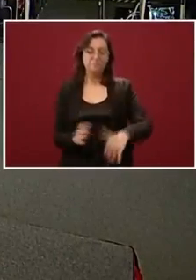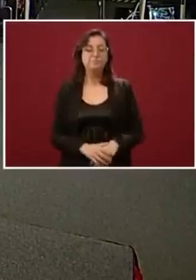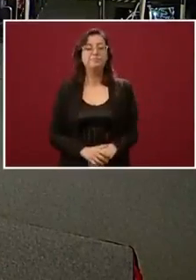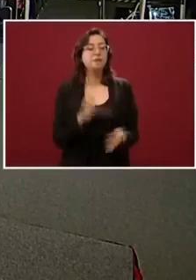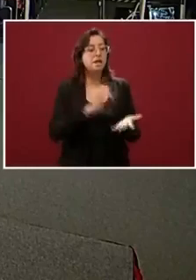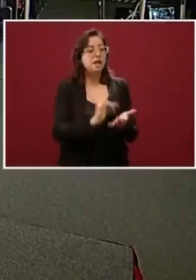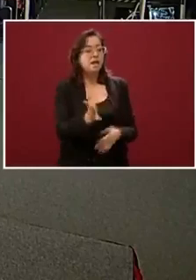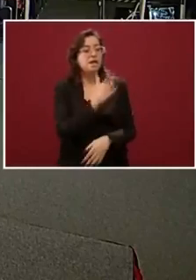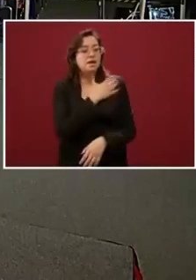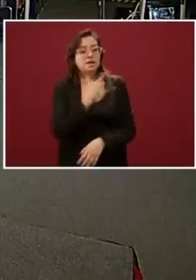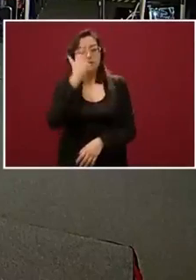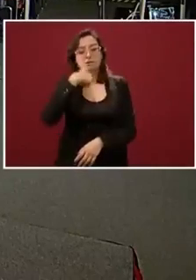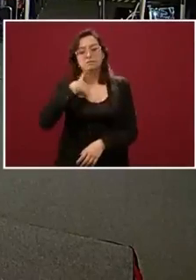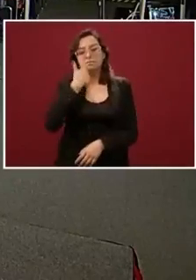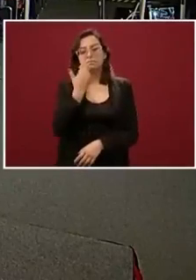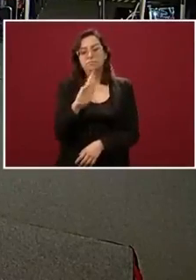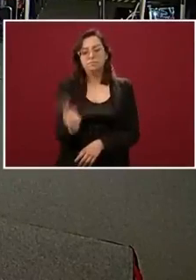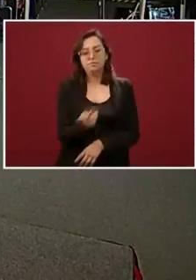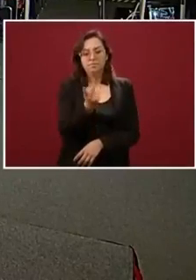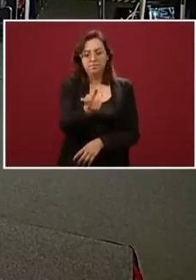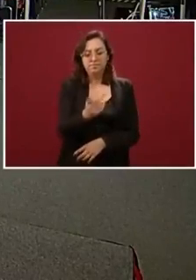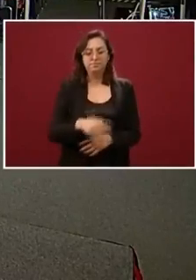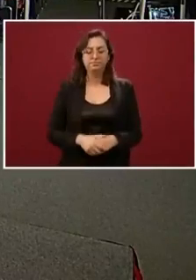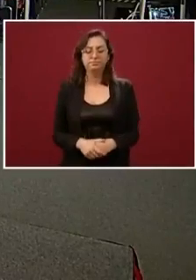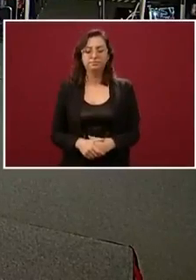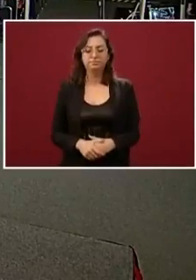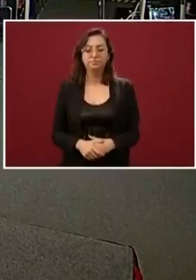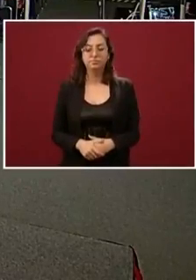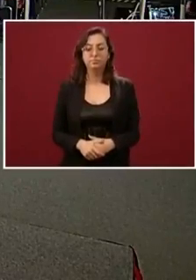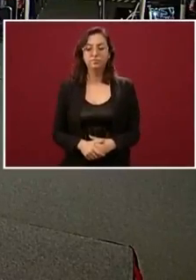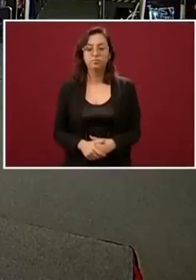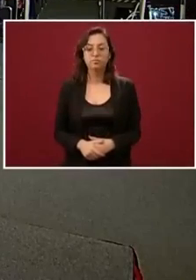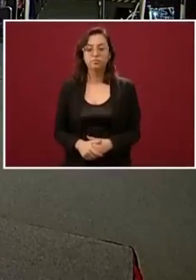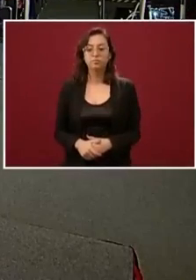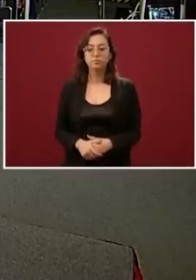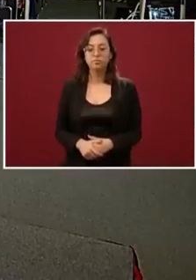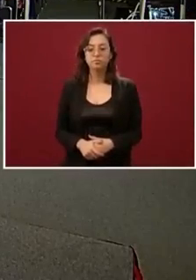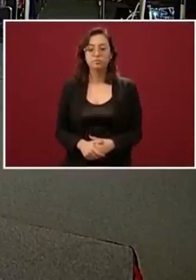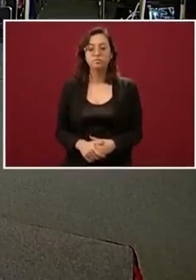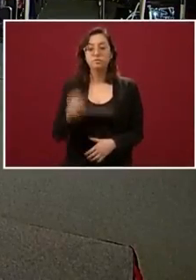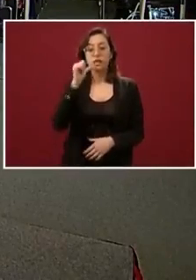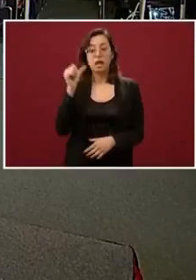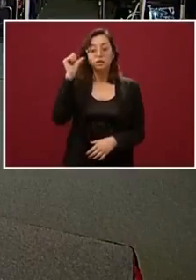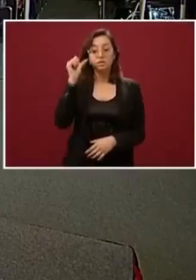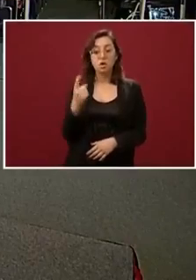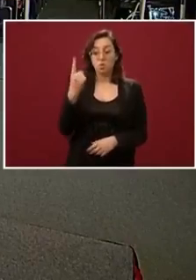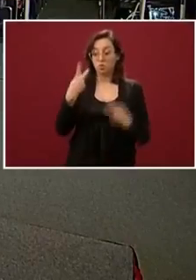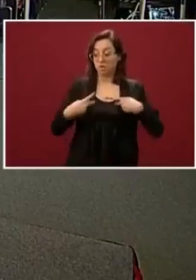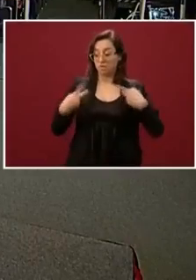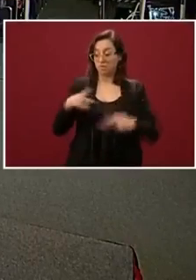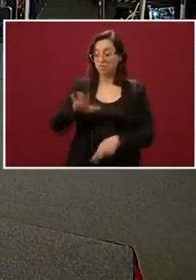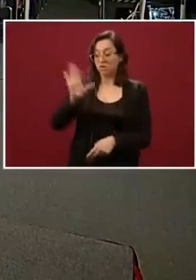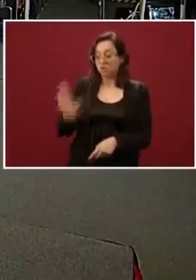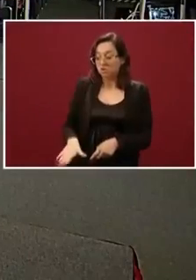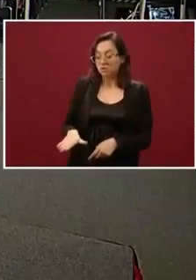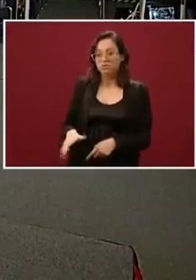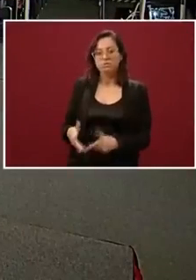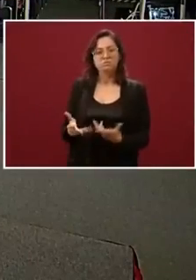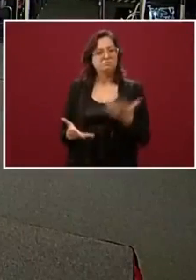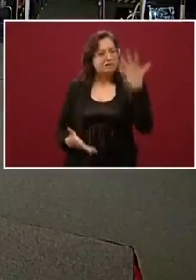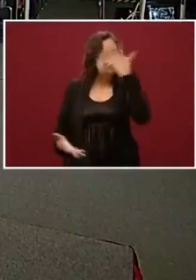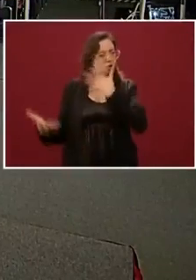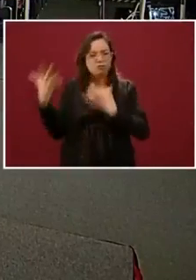noches. Yo le quiero preguntar sobre el fallecimiento de la persona de ayer. Hubo mucha confusión y a la fecha todavía